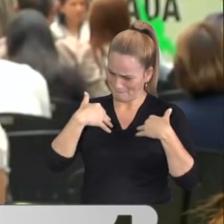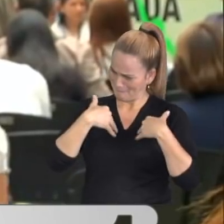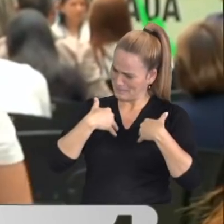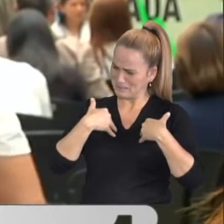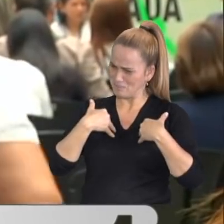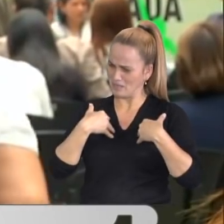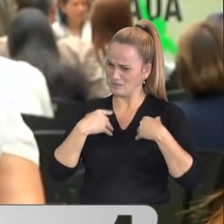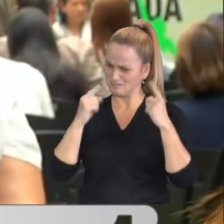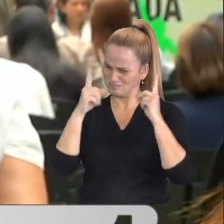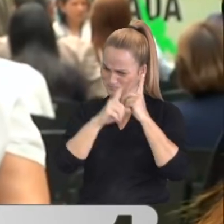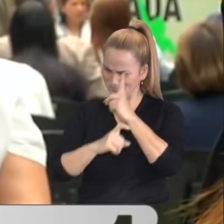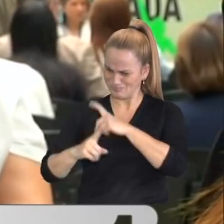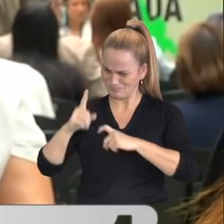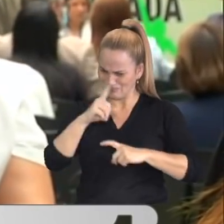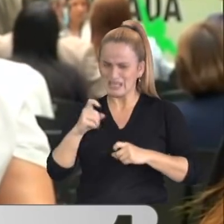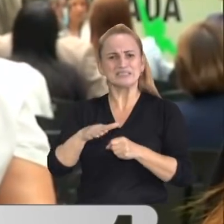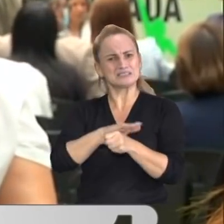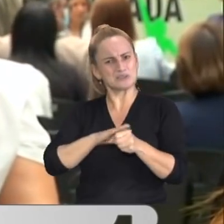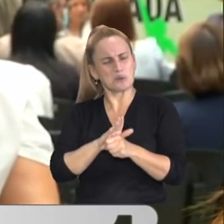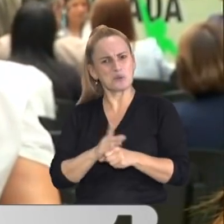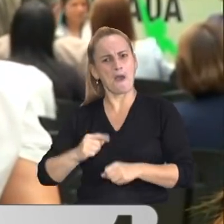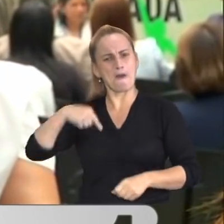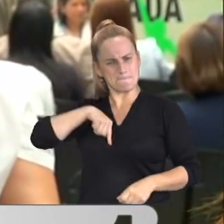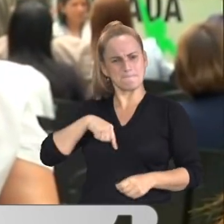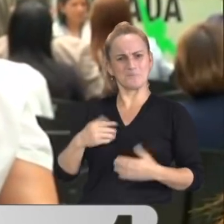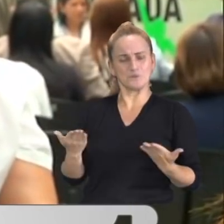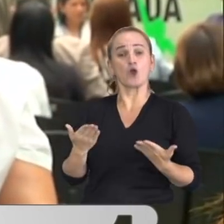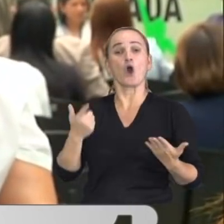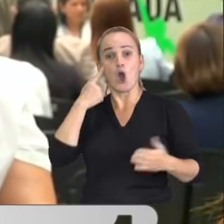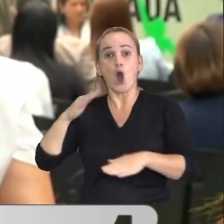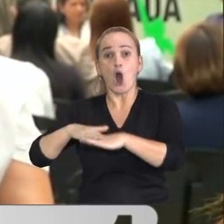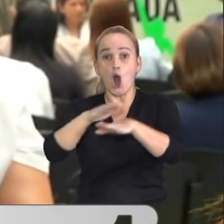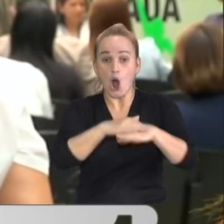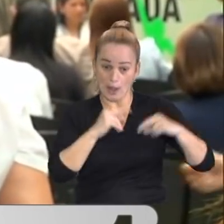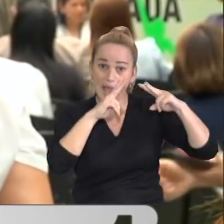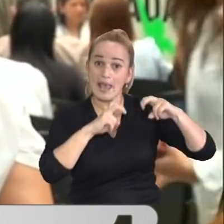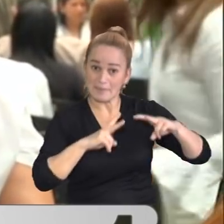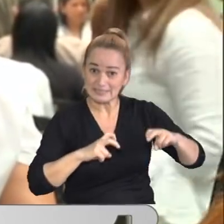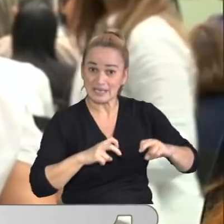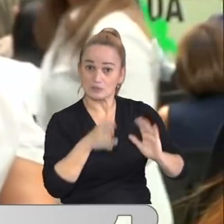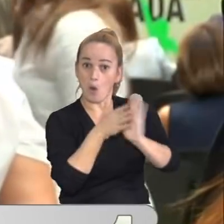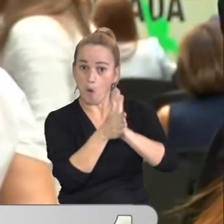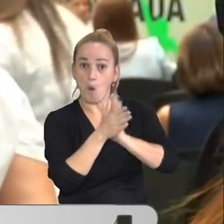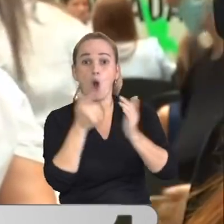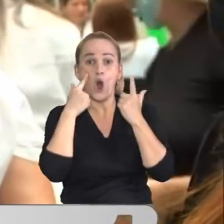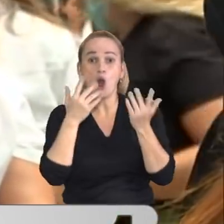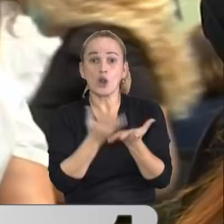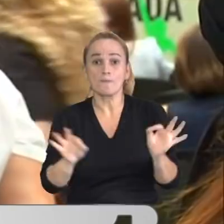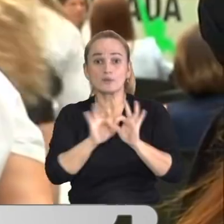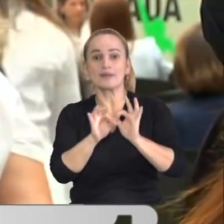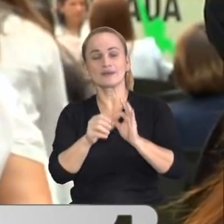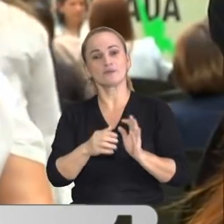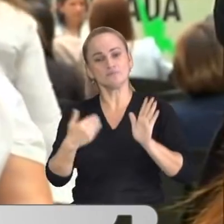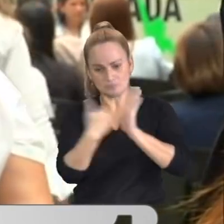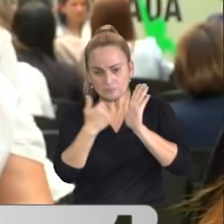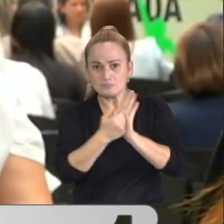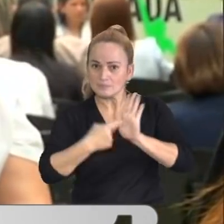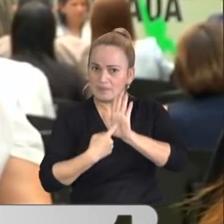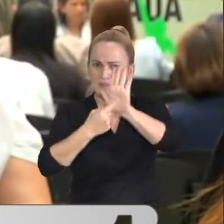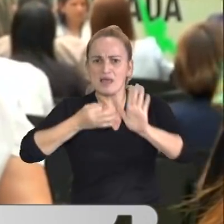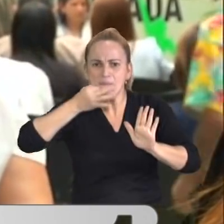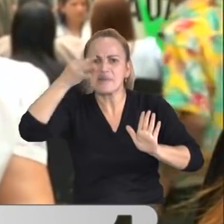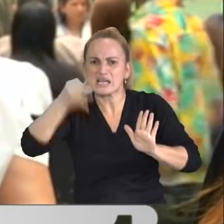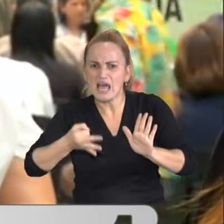como víctimas porque están en esa situación. Pero lo que hacemos con esta investigación es aclarar la verdad, demostrar cómo